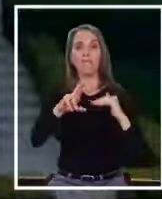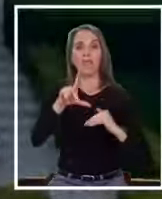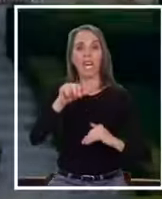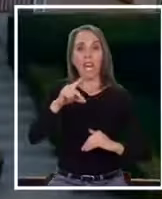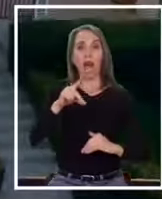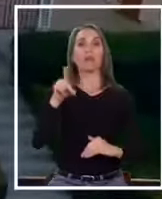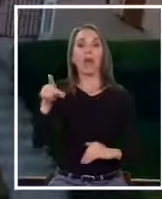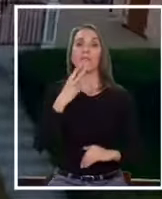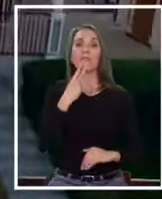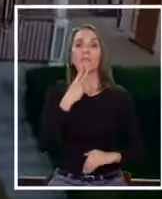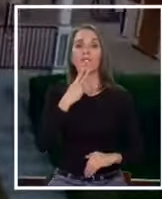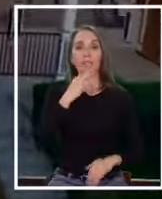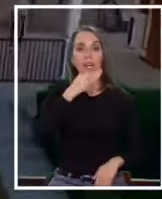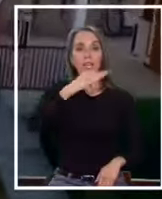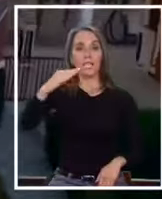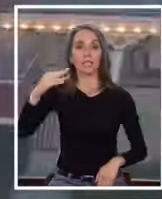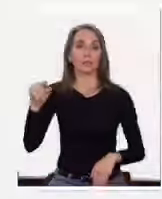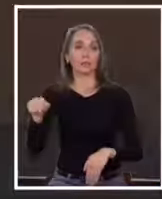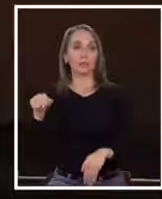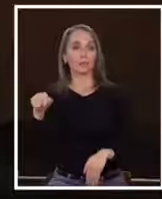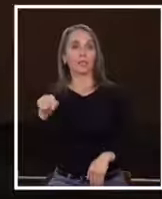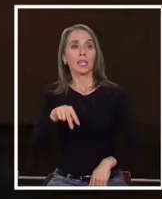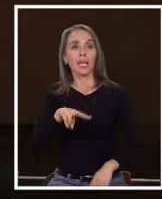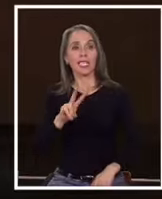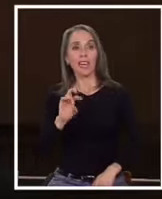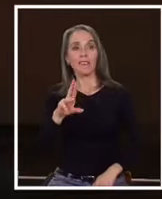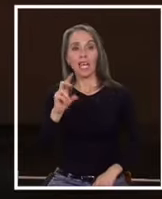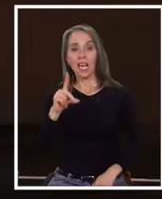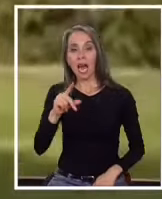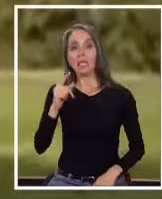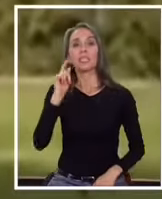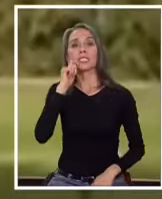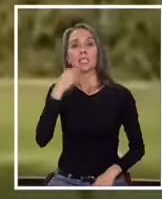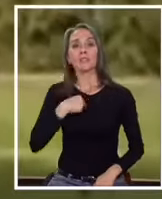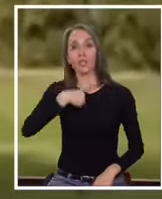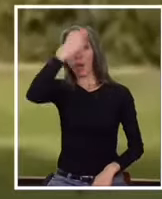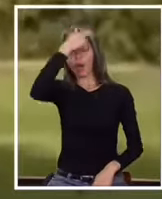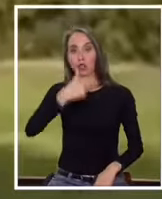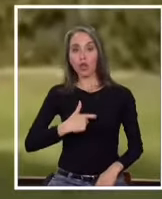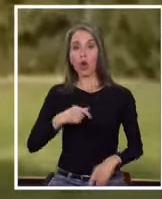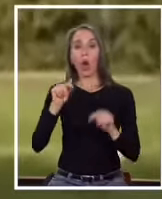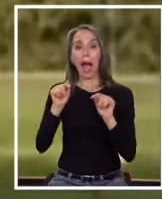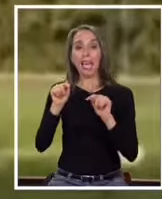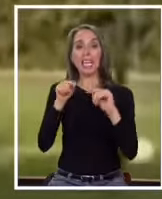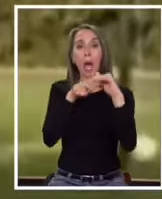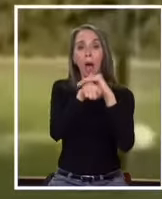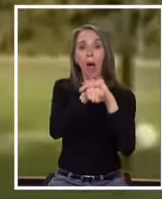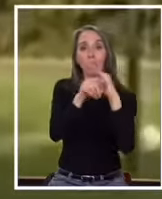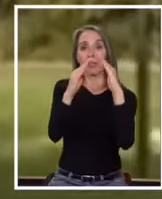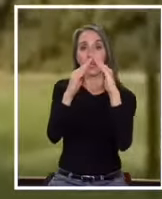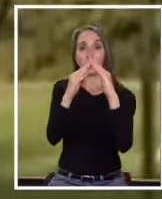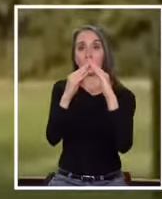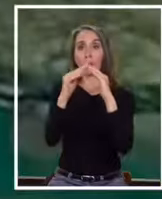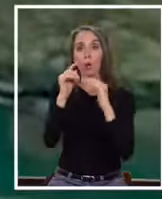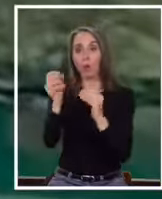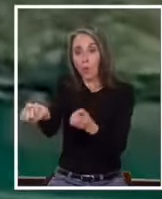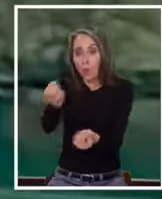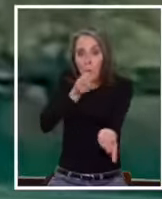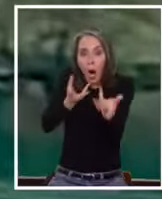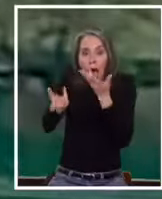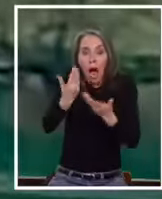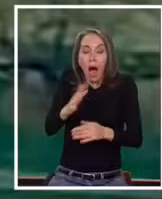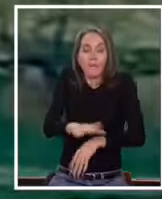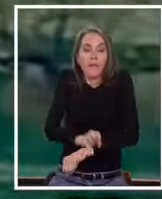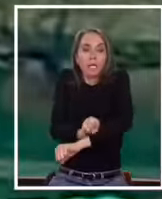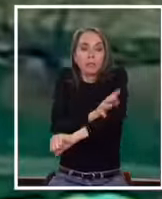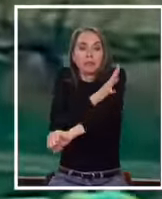fundo donde el cantante estableció su hogar. Neverland is me, you know. Y sitio donde habrían ocurrido, según estremecedores testimonios,